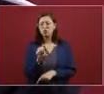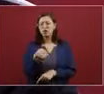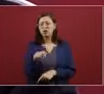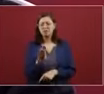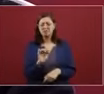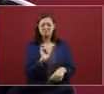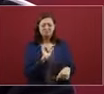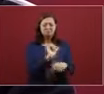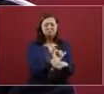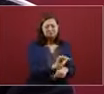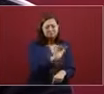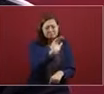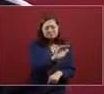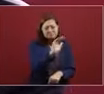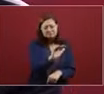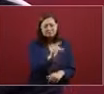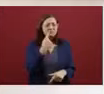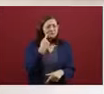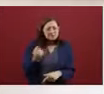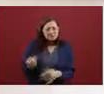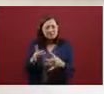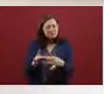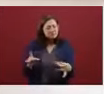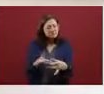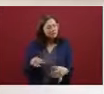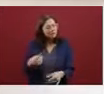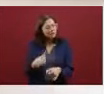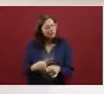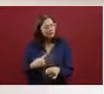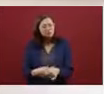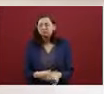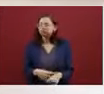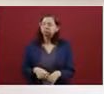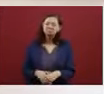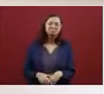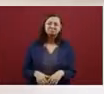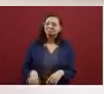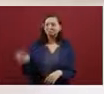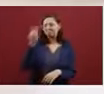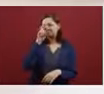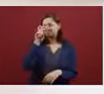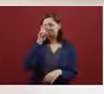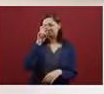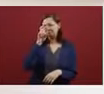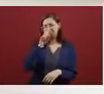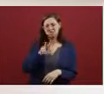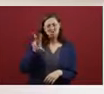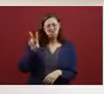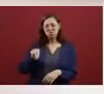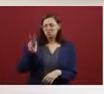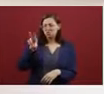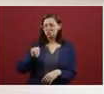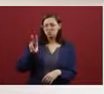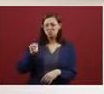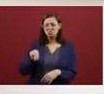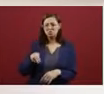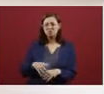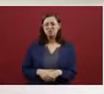pues tratar de sensibilizarla y tampoco fue posible. Incluso pues previamente